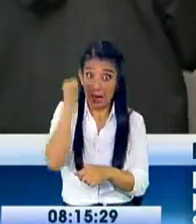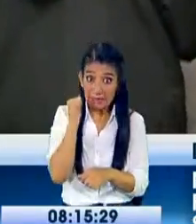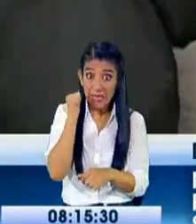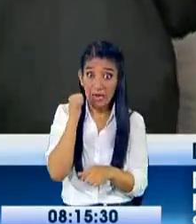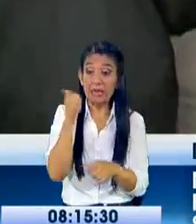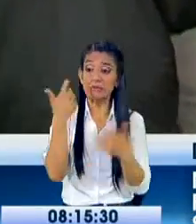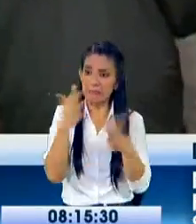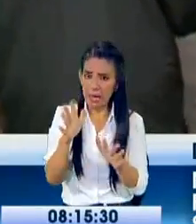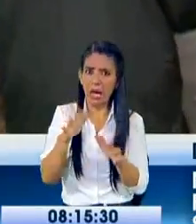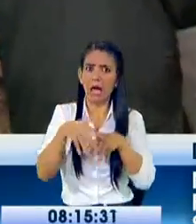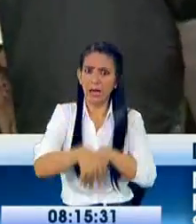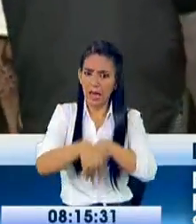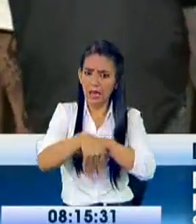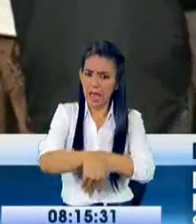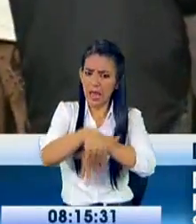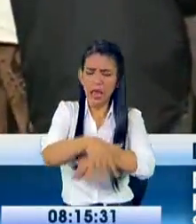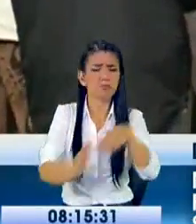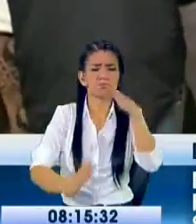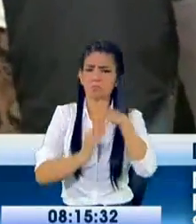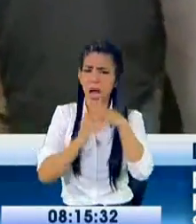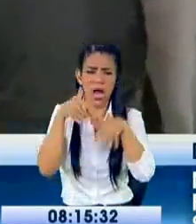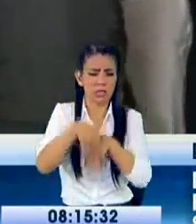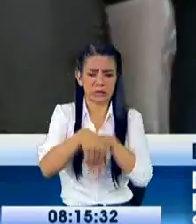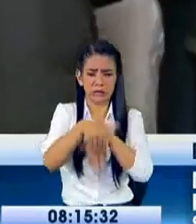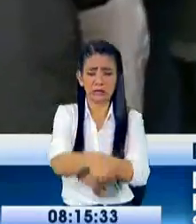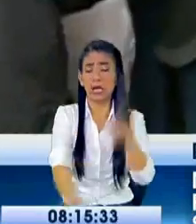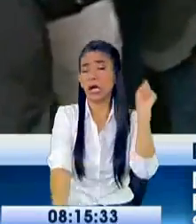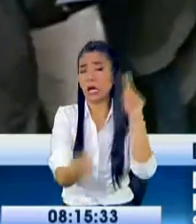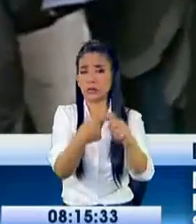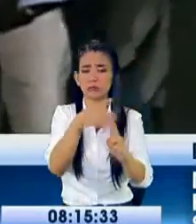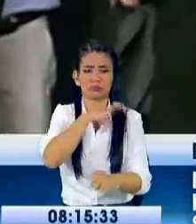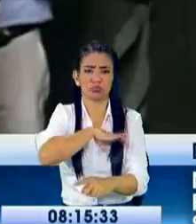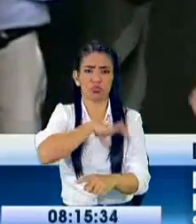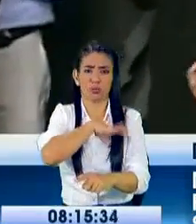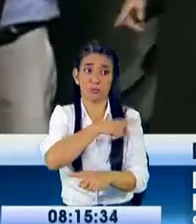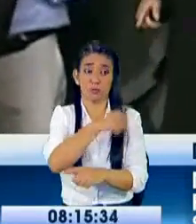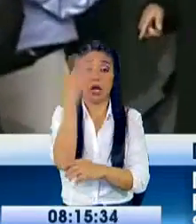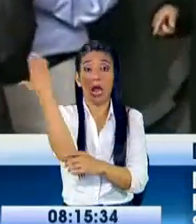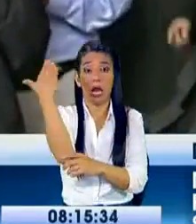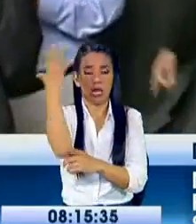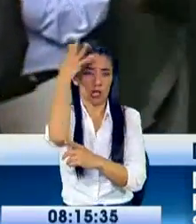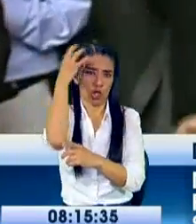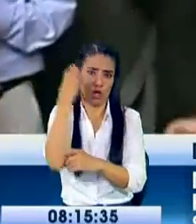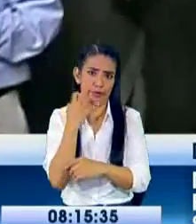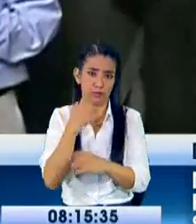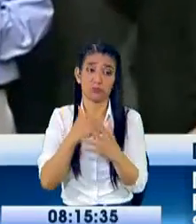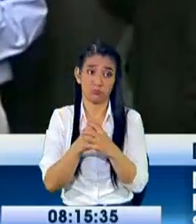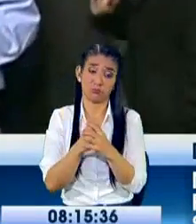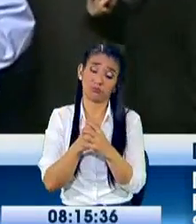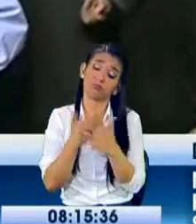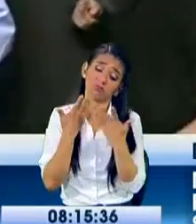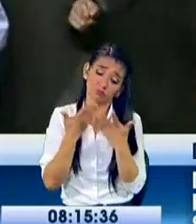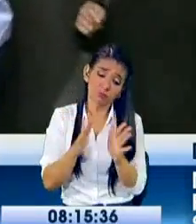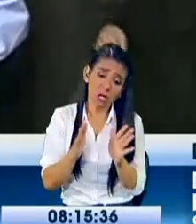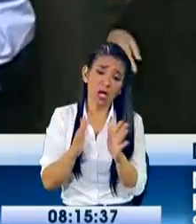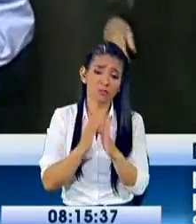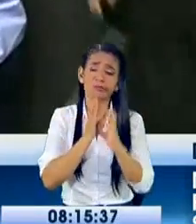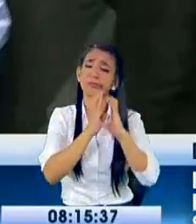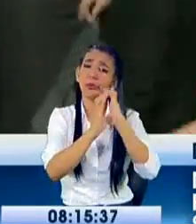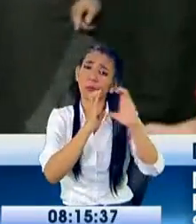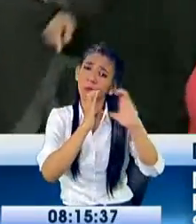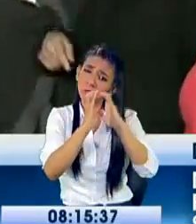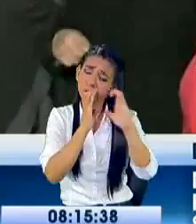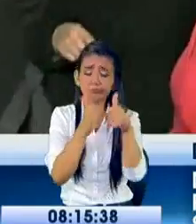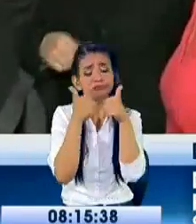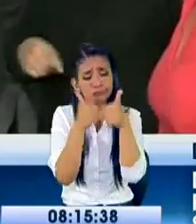las señoras trabajadoras sexuales. Ok, muchísimas gracias. Bueno, Roberto, amigos televidentes, como ustedes pueden ver,